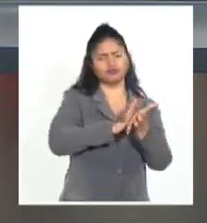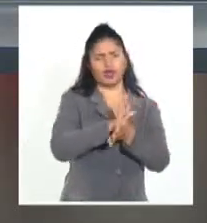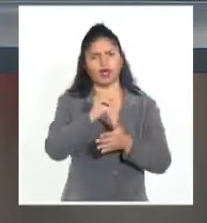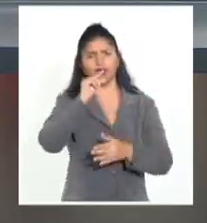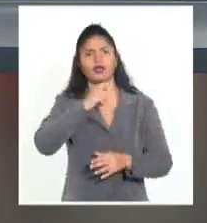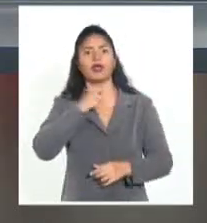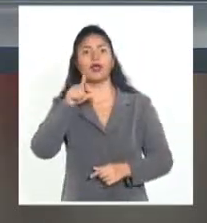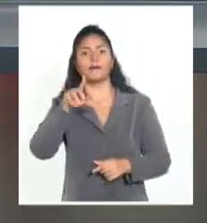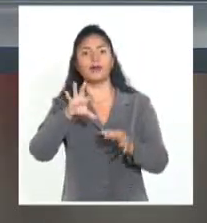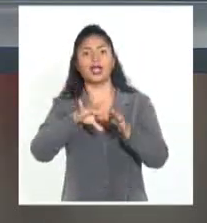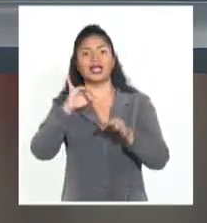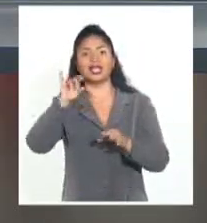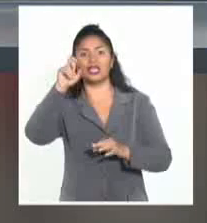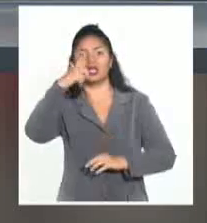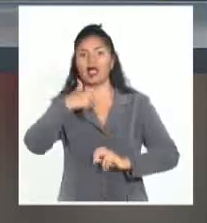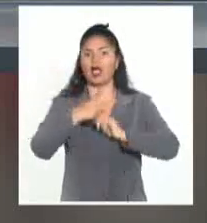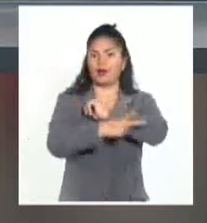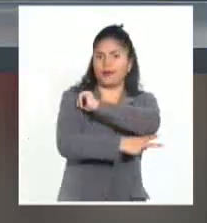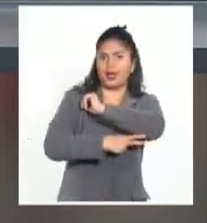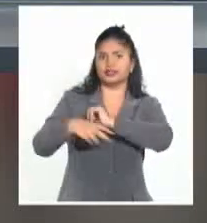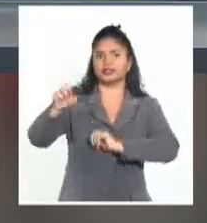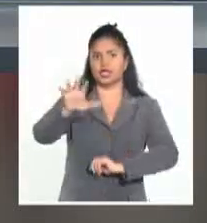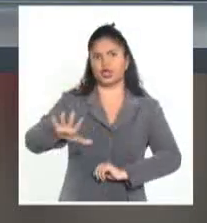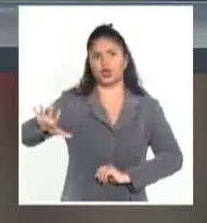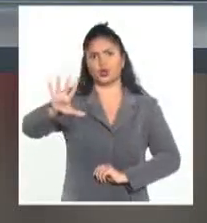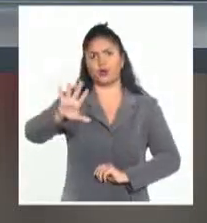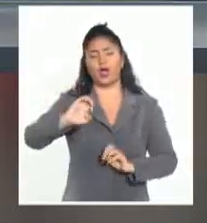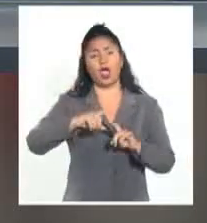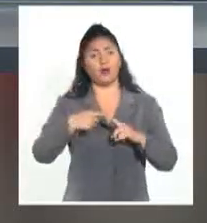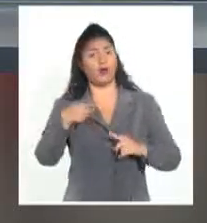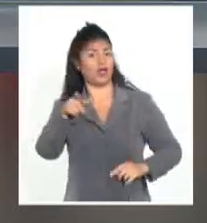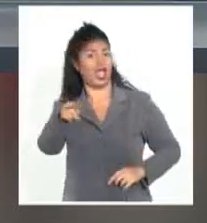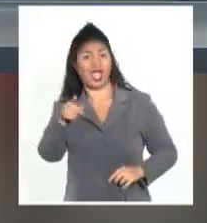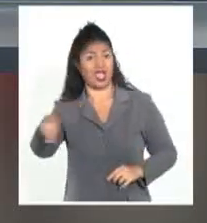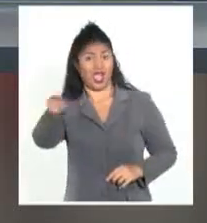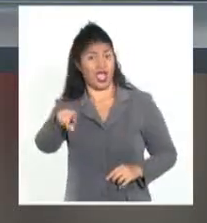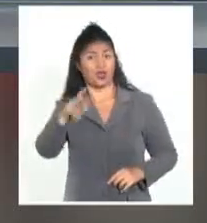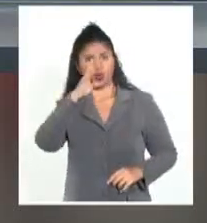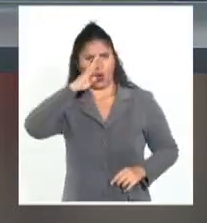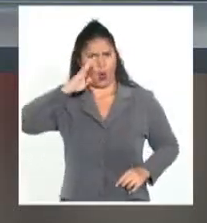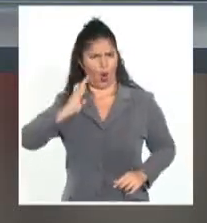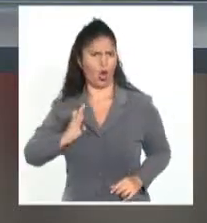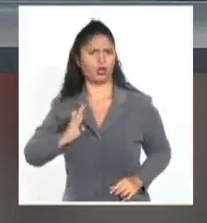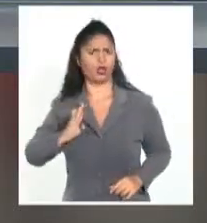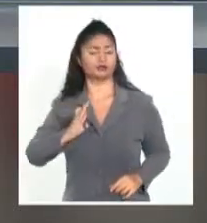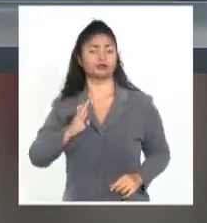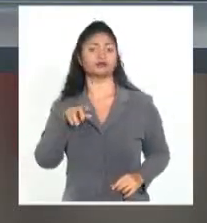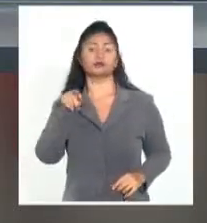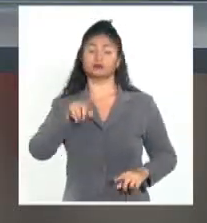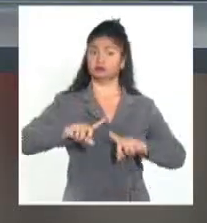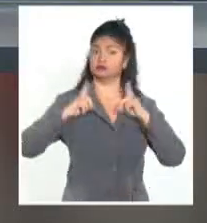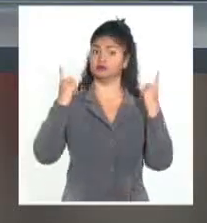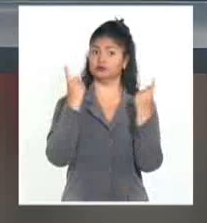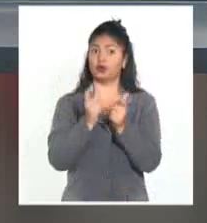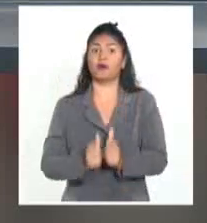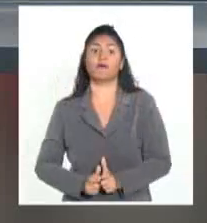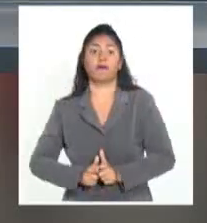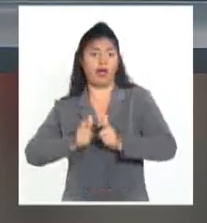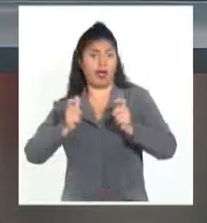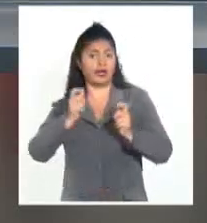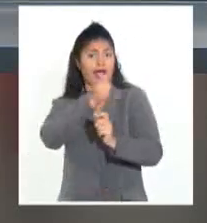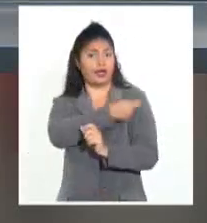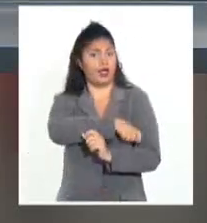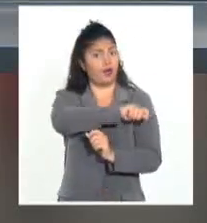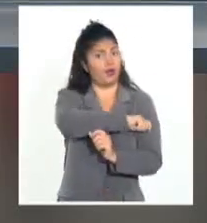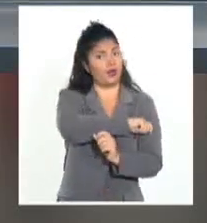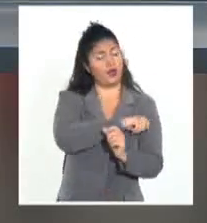la mentira, la patraña y el llamado al odio y la violencia del imperio y sus mercenarios, ha brillado la decisión mayoritaria del pueblo cubano y de su presidente, Miguel